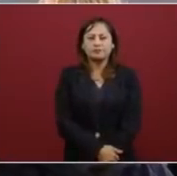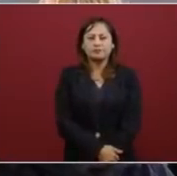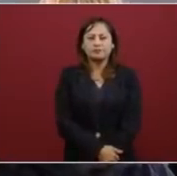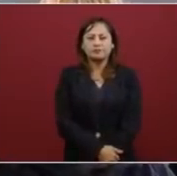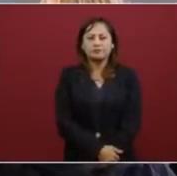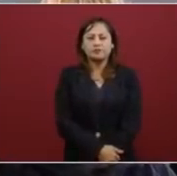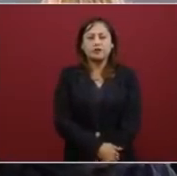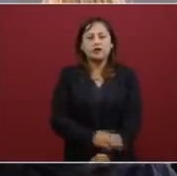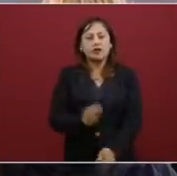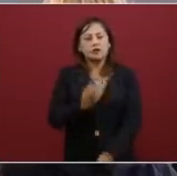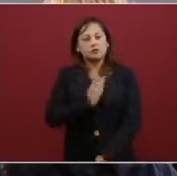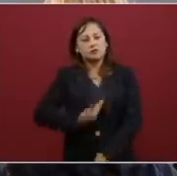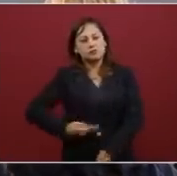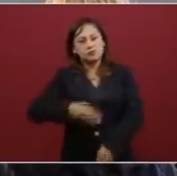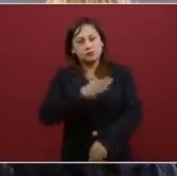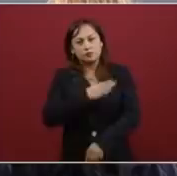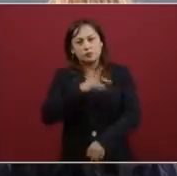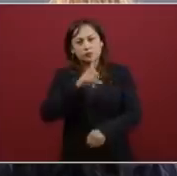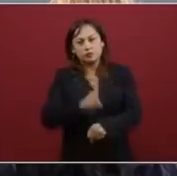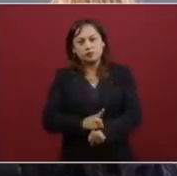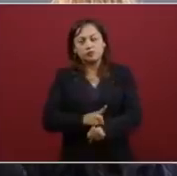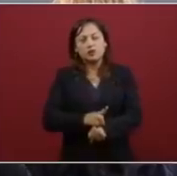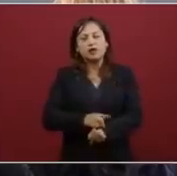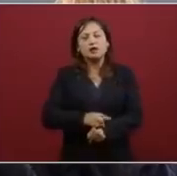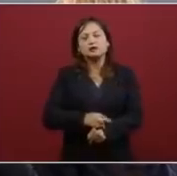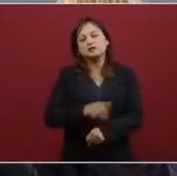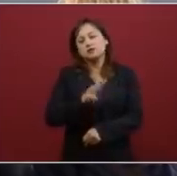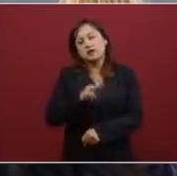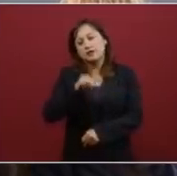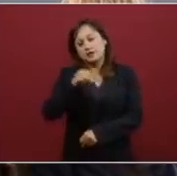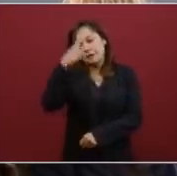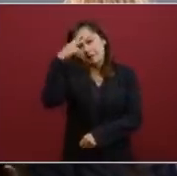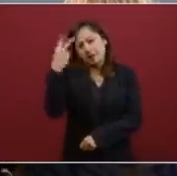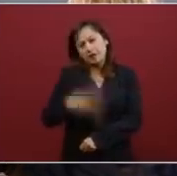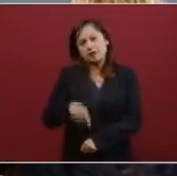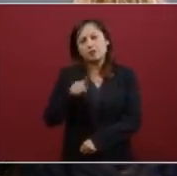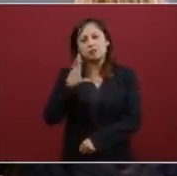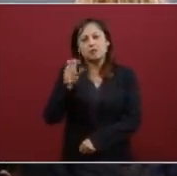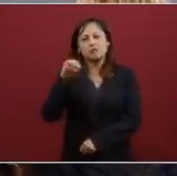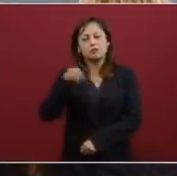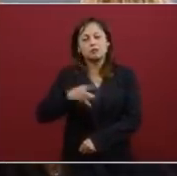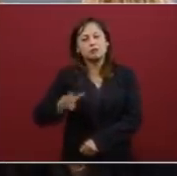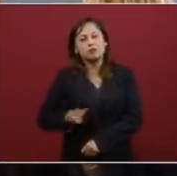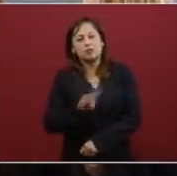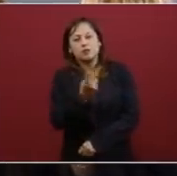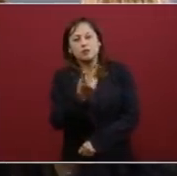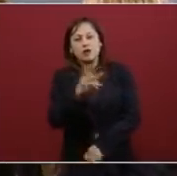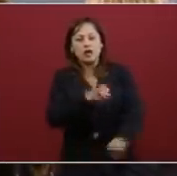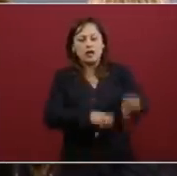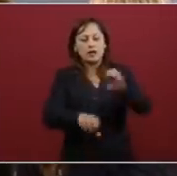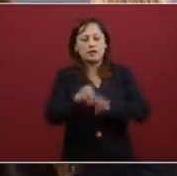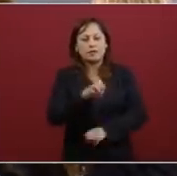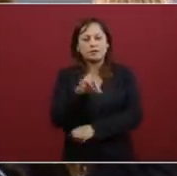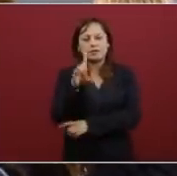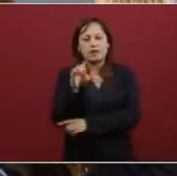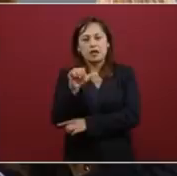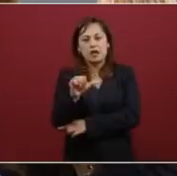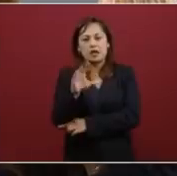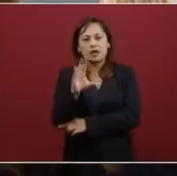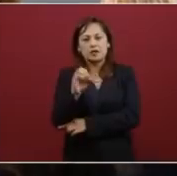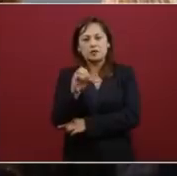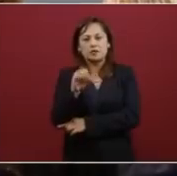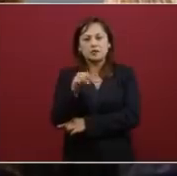Presidente, buenos días. Nadia Sanders de México.com. Le quiero preguntar sobre el tema de la empresa La Cosmopolitana. Hace una semana